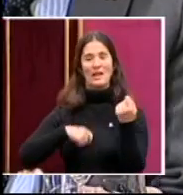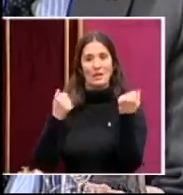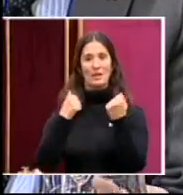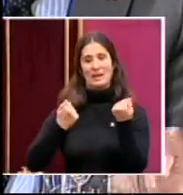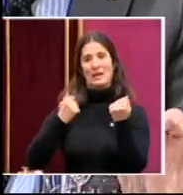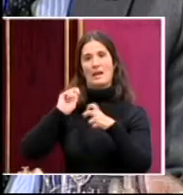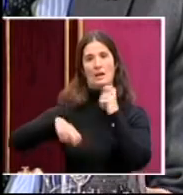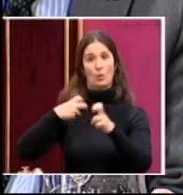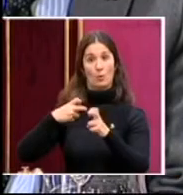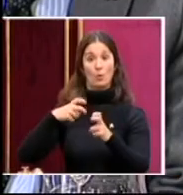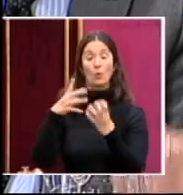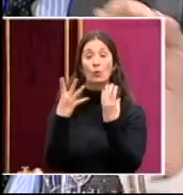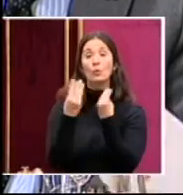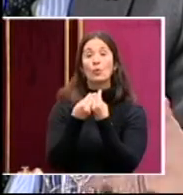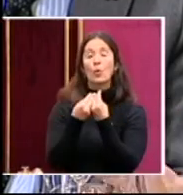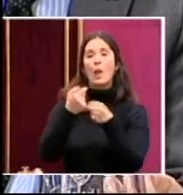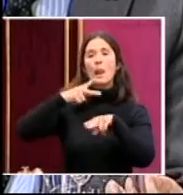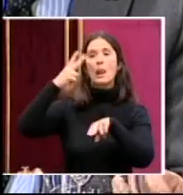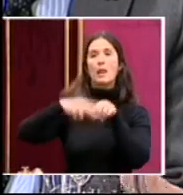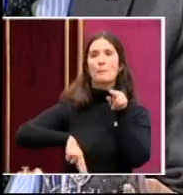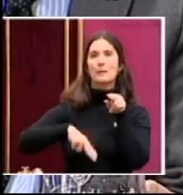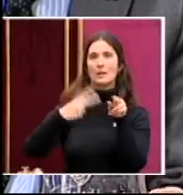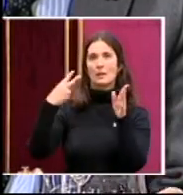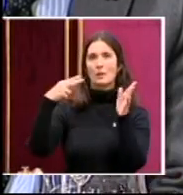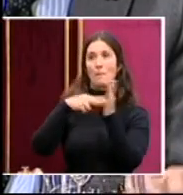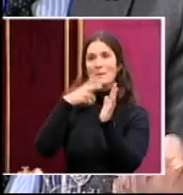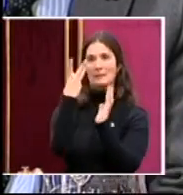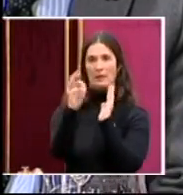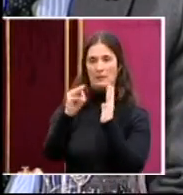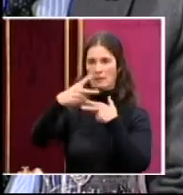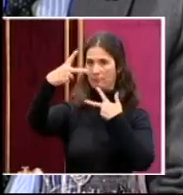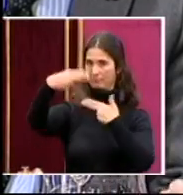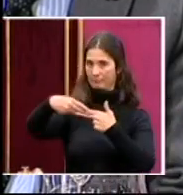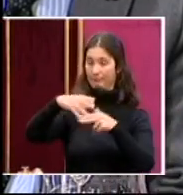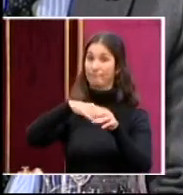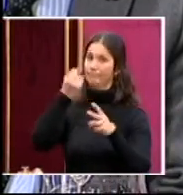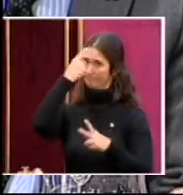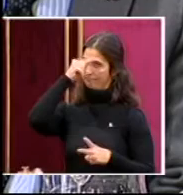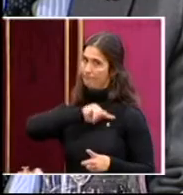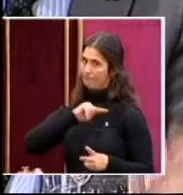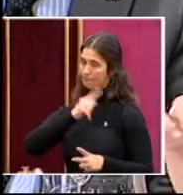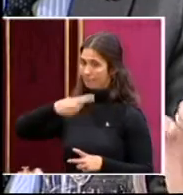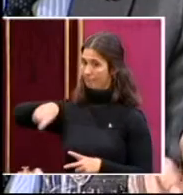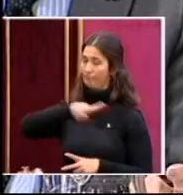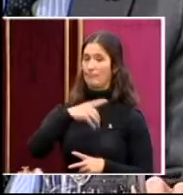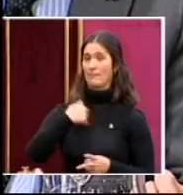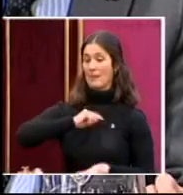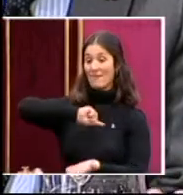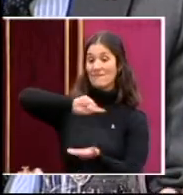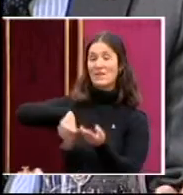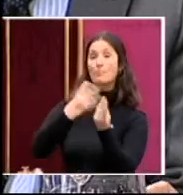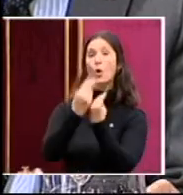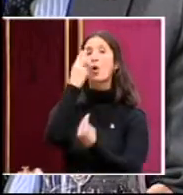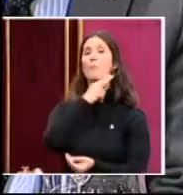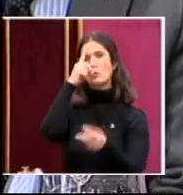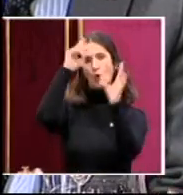energía renovable, con un límite del año 2030. También tenemos que ser conscientes que se está firmando unos compromisos